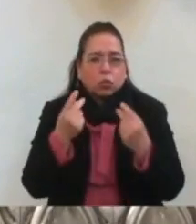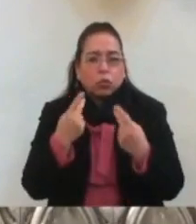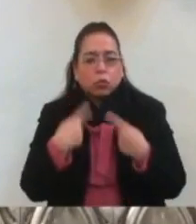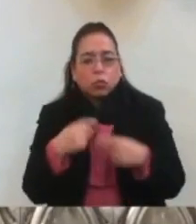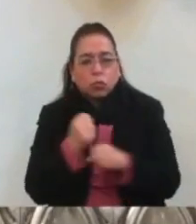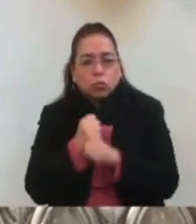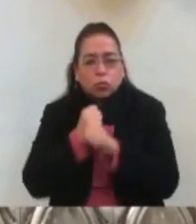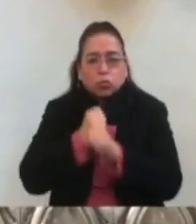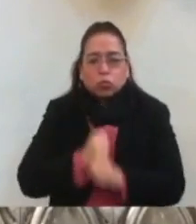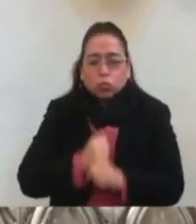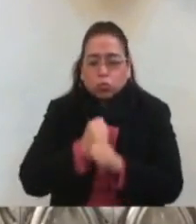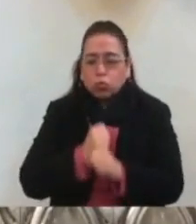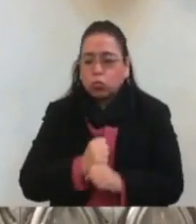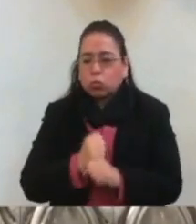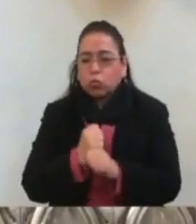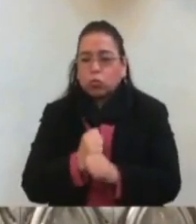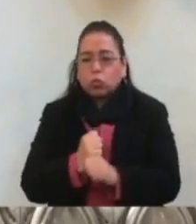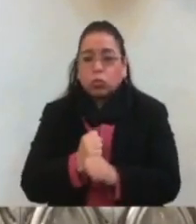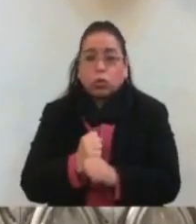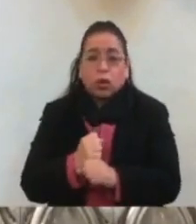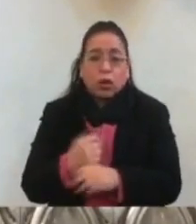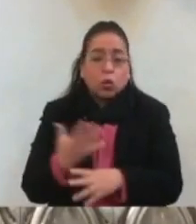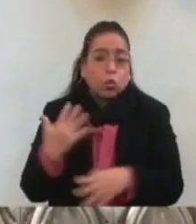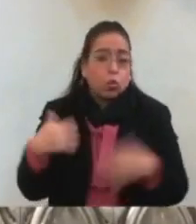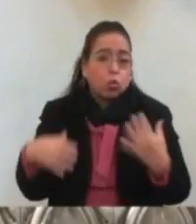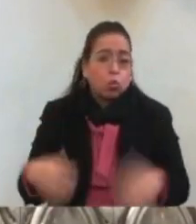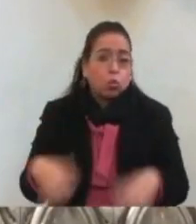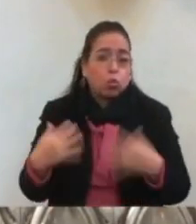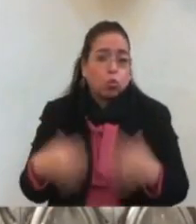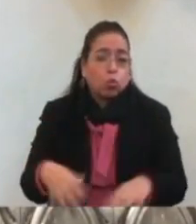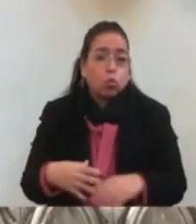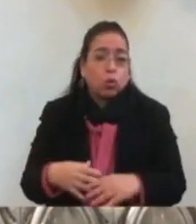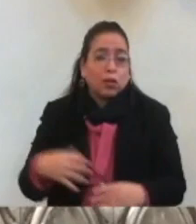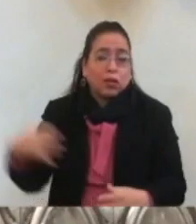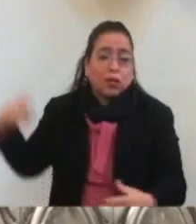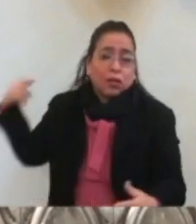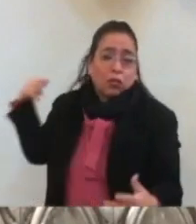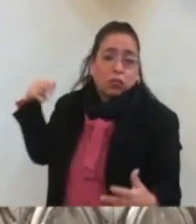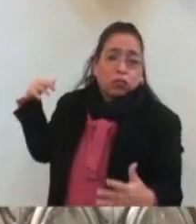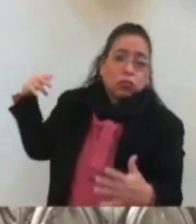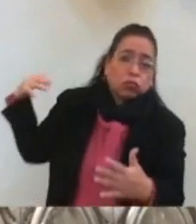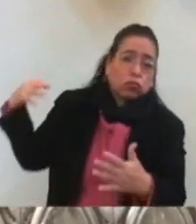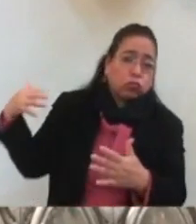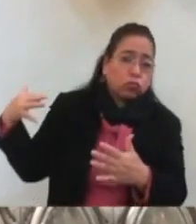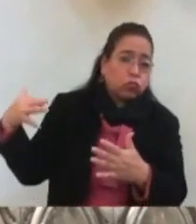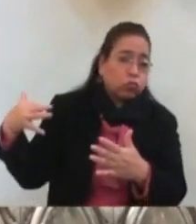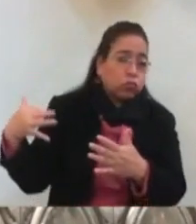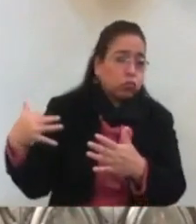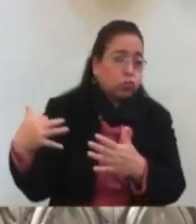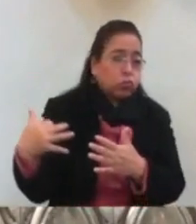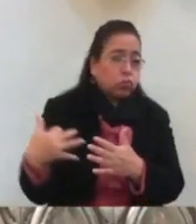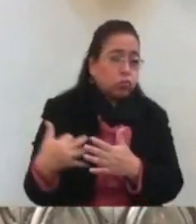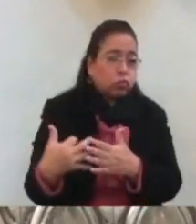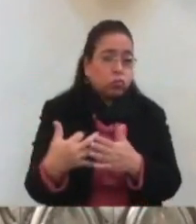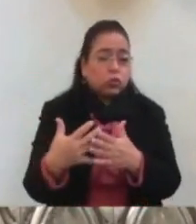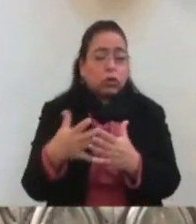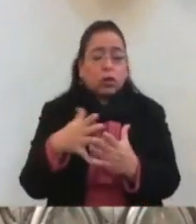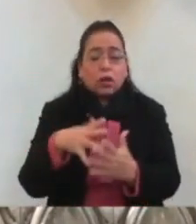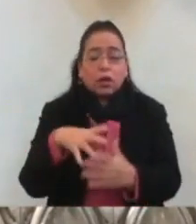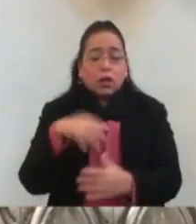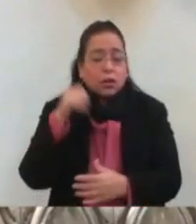son siglos yo diría la historia humana está siempre